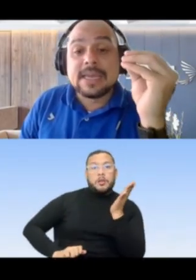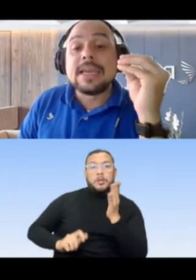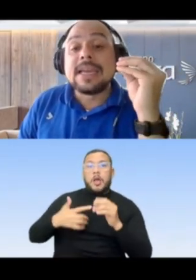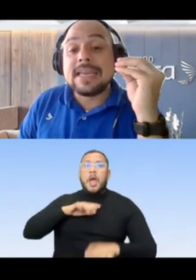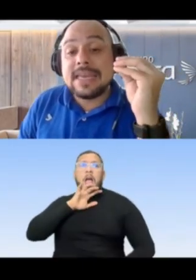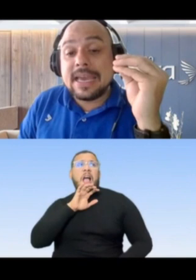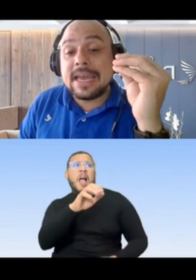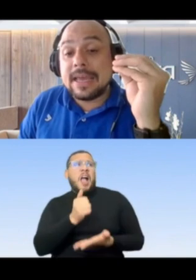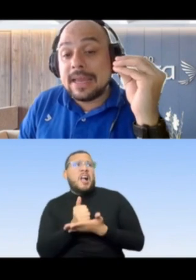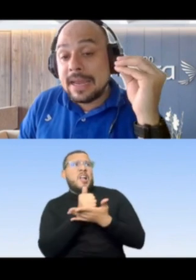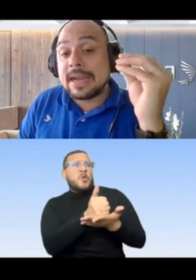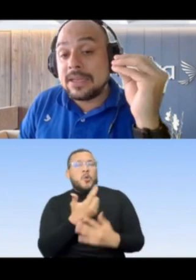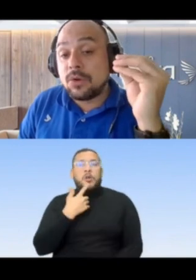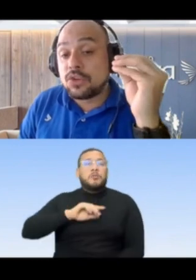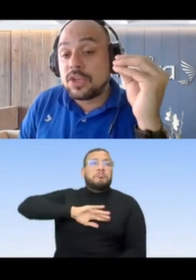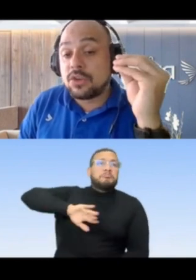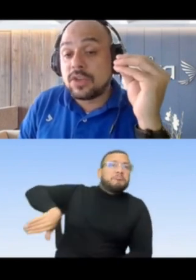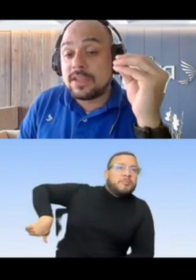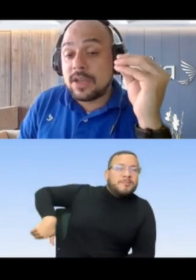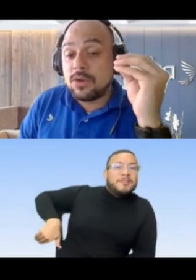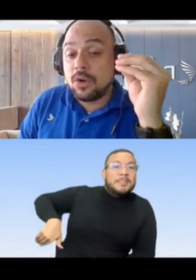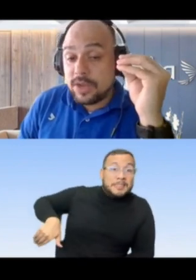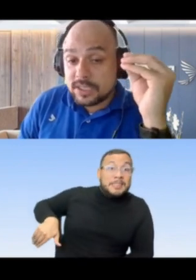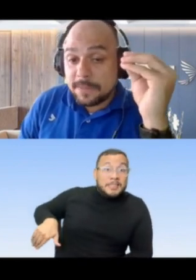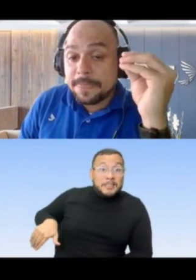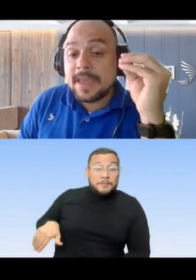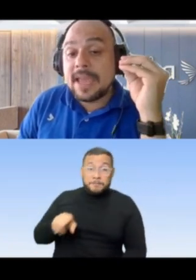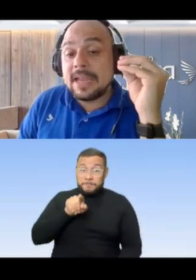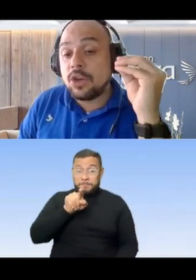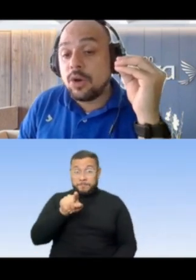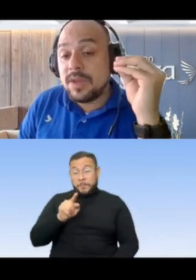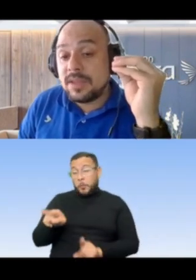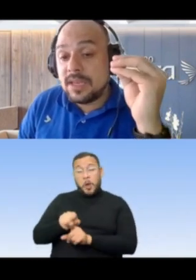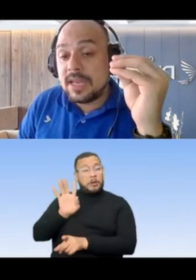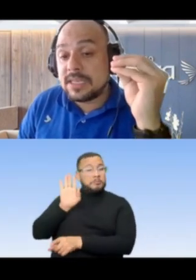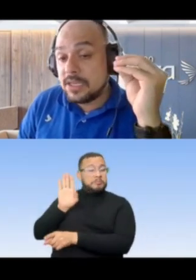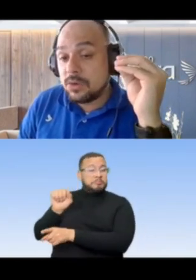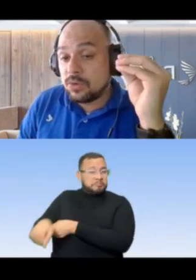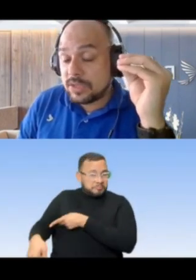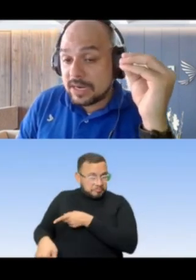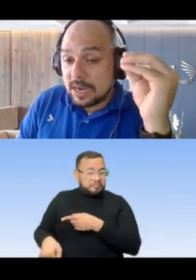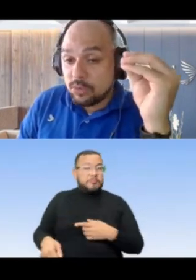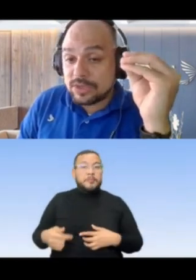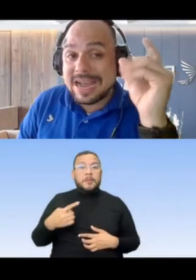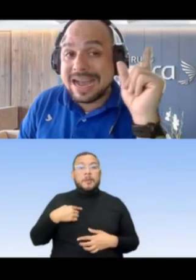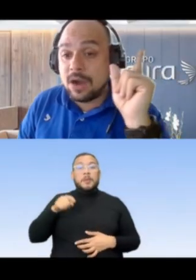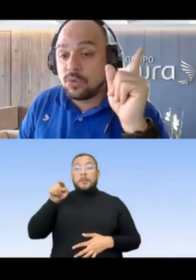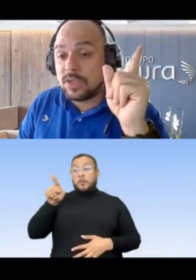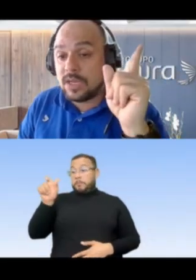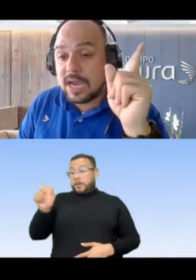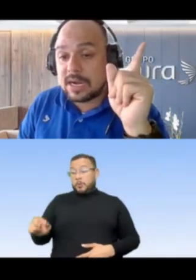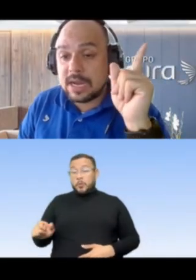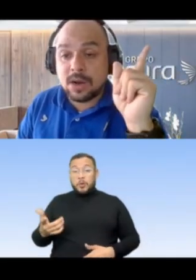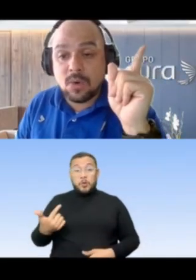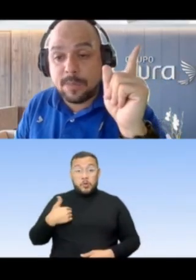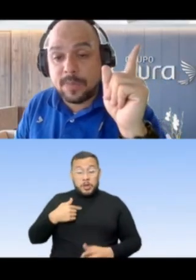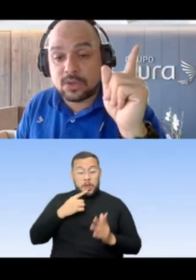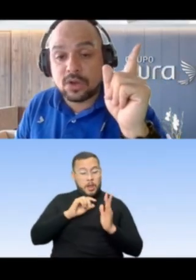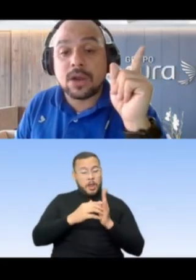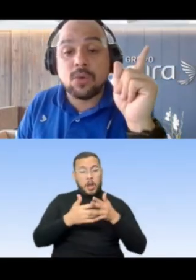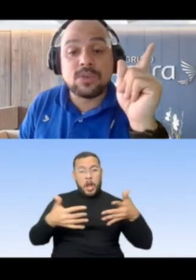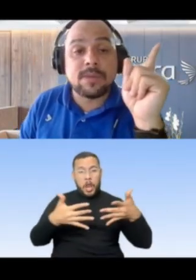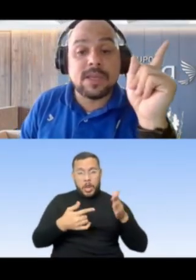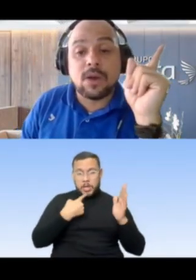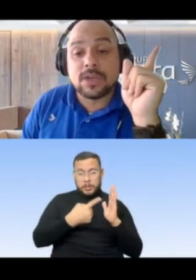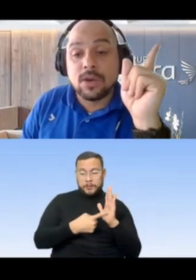Es decir, que en el artículo 131 lo dice, el que omitiere sin justa causa auxiliar a